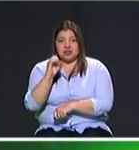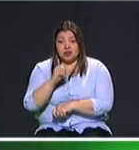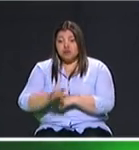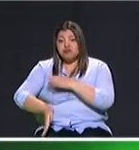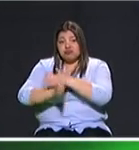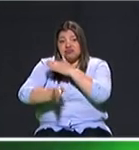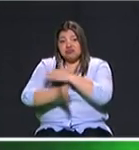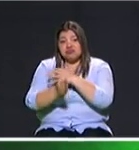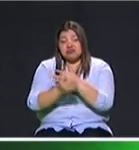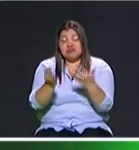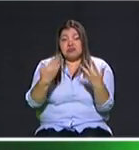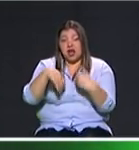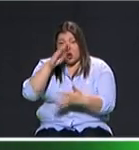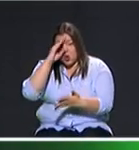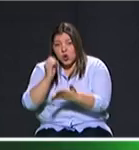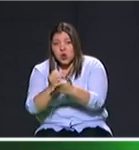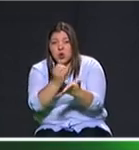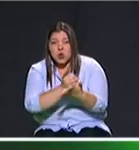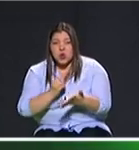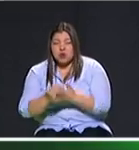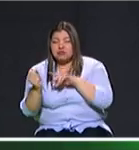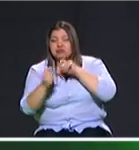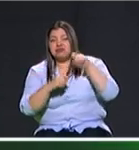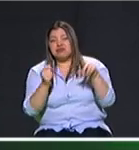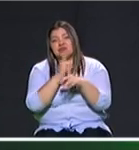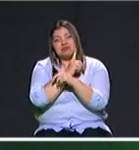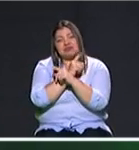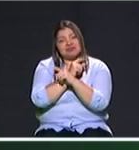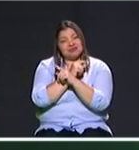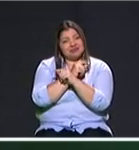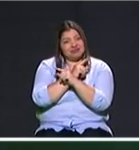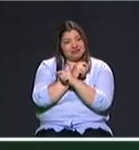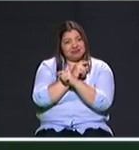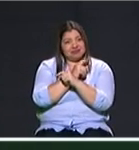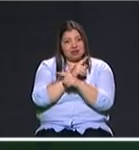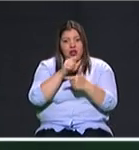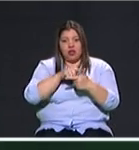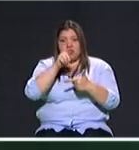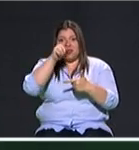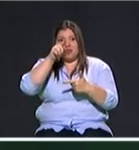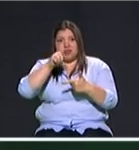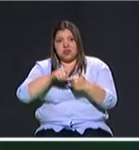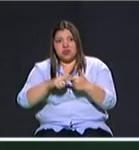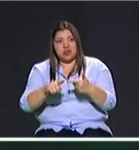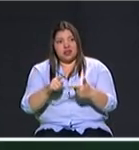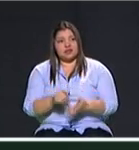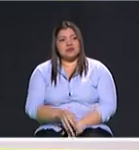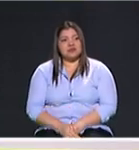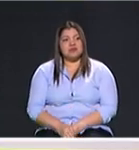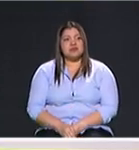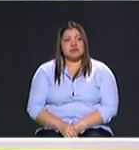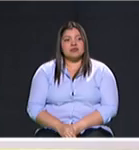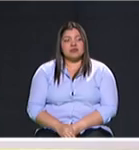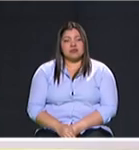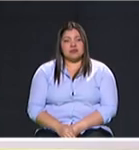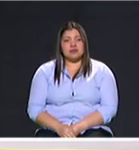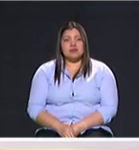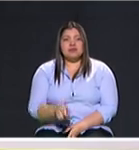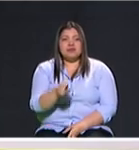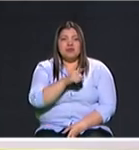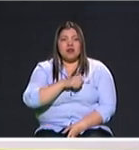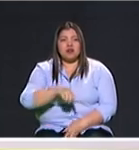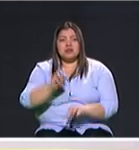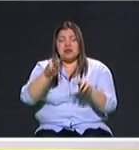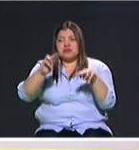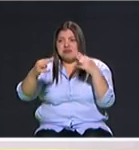en numeral debate ciudadano en twitter y seguimos de primeros en tendencia nacional con ese numeral que ustedes están utilizando nos ven también